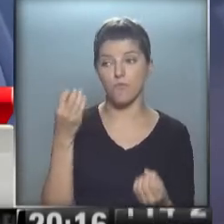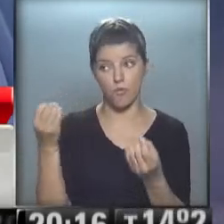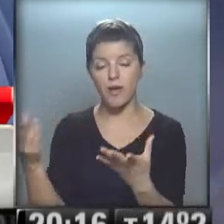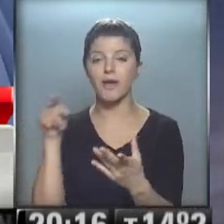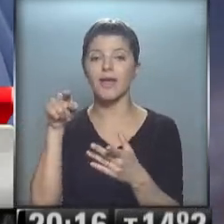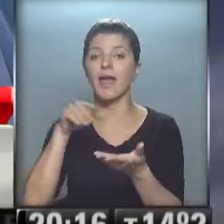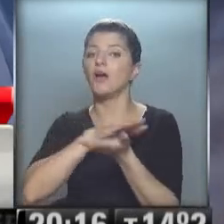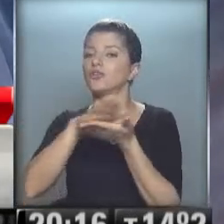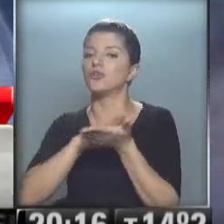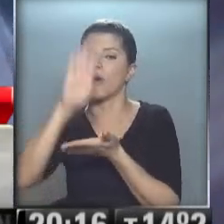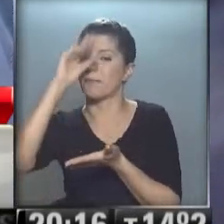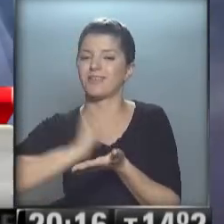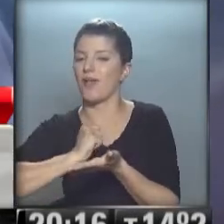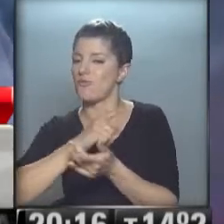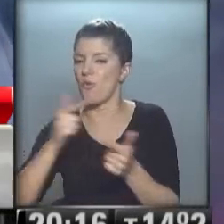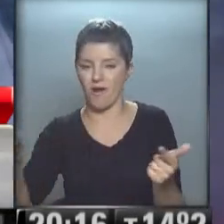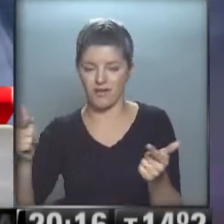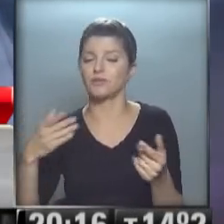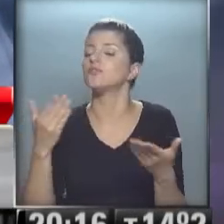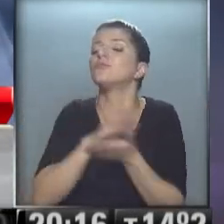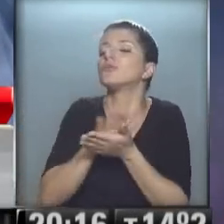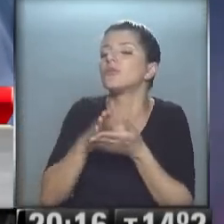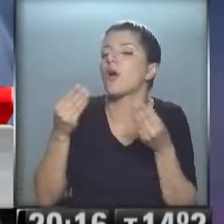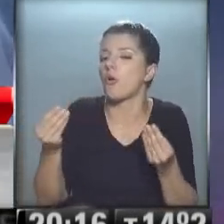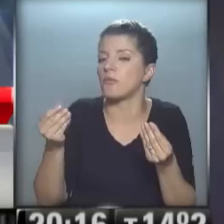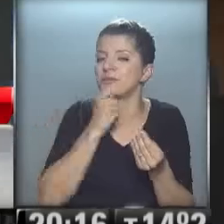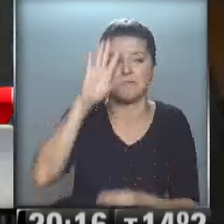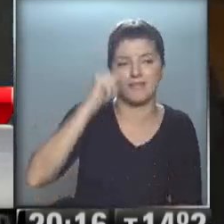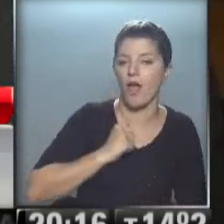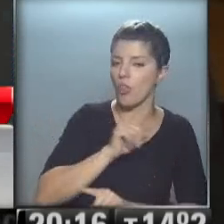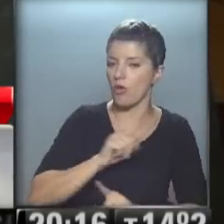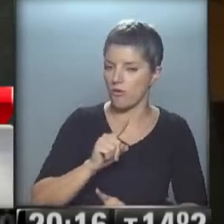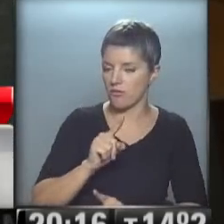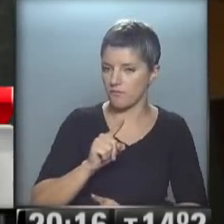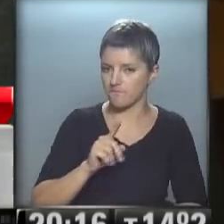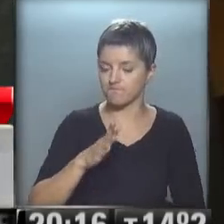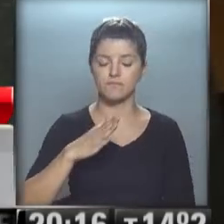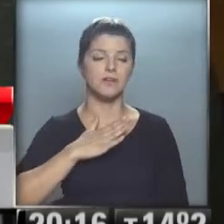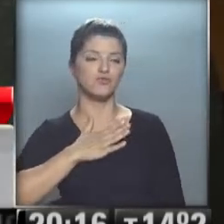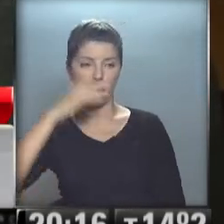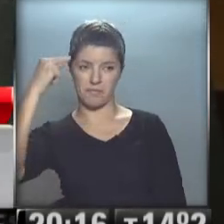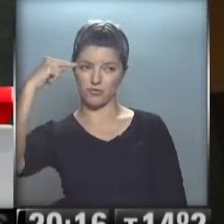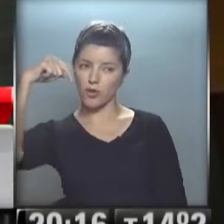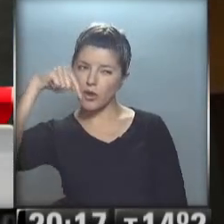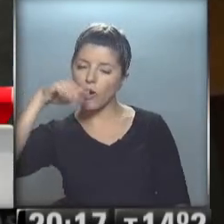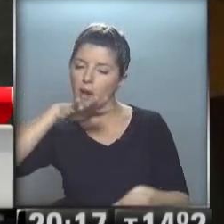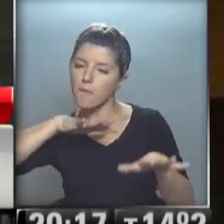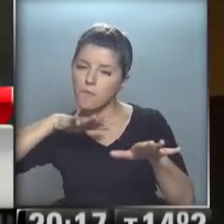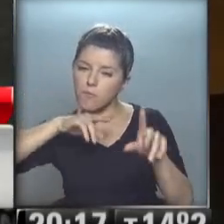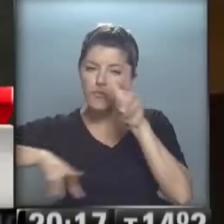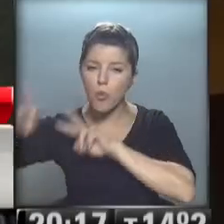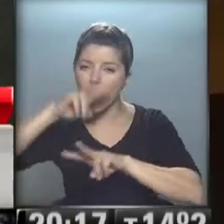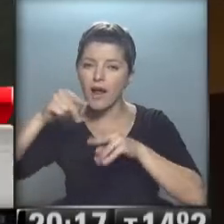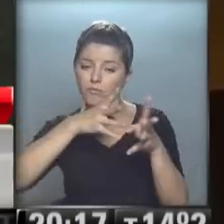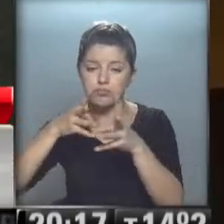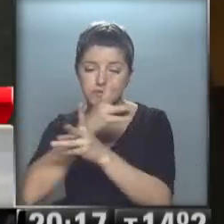no es militar. ¿Cuál es la solución entonces? Yo creo que ahora no se puede buscar solamente un cese